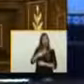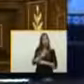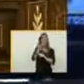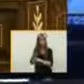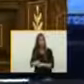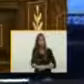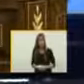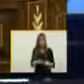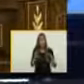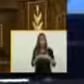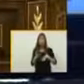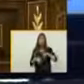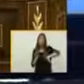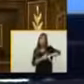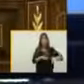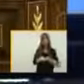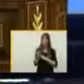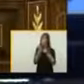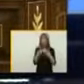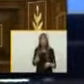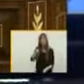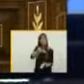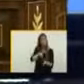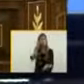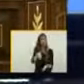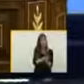sea capaz de ser esto, elegido presidente. Y